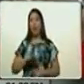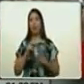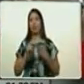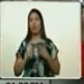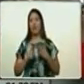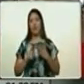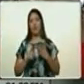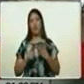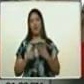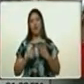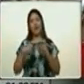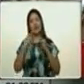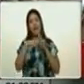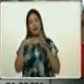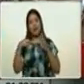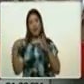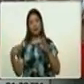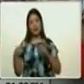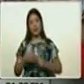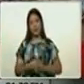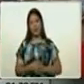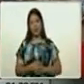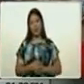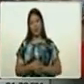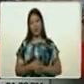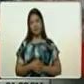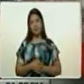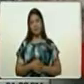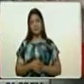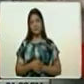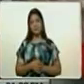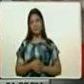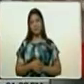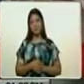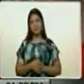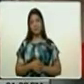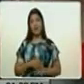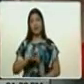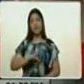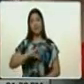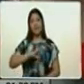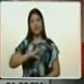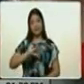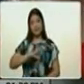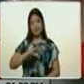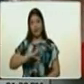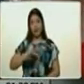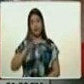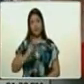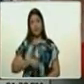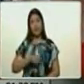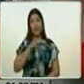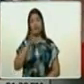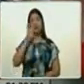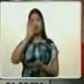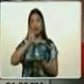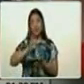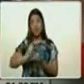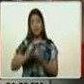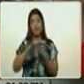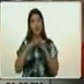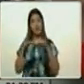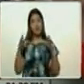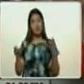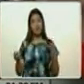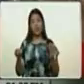referentes de recreación, de su referente de identidad como ciudad de los